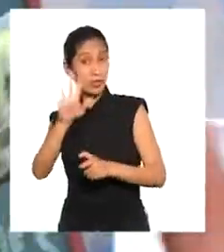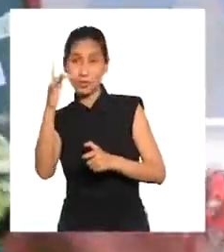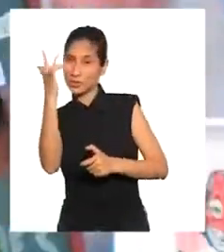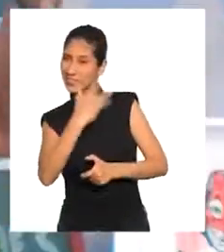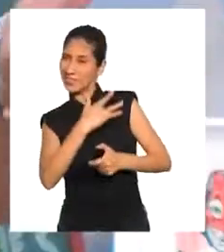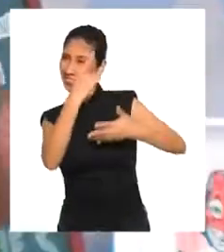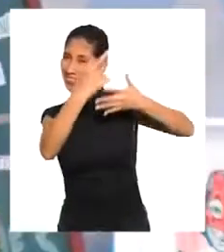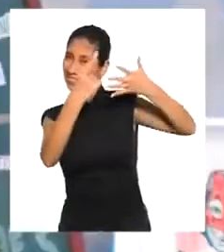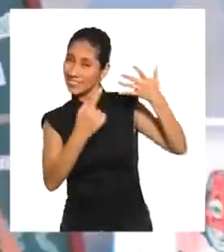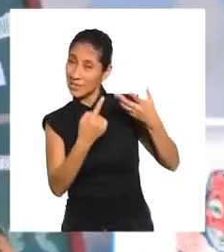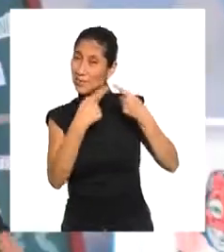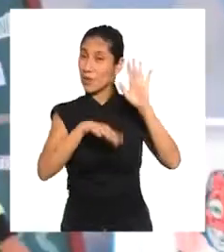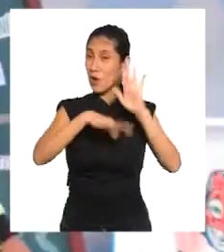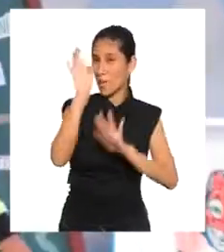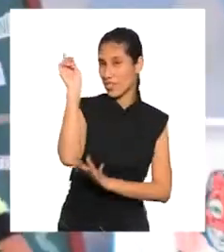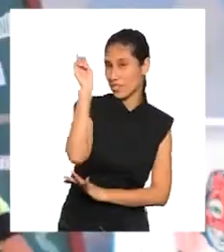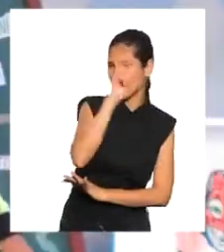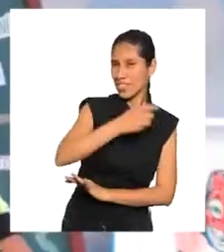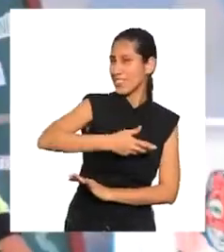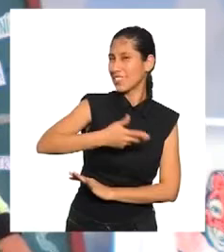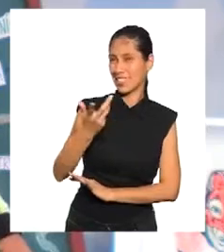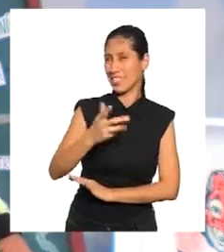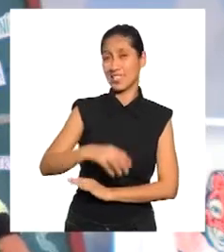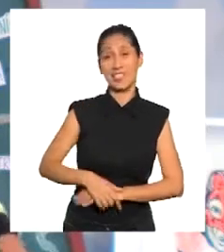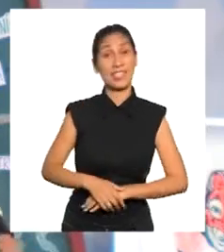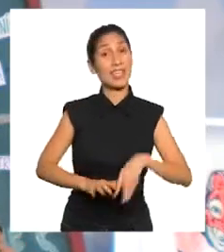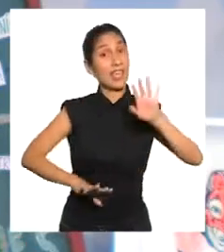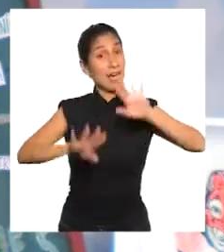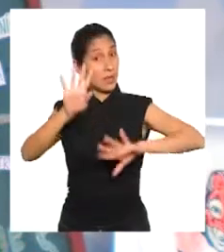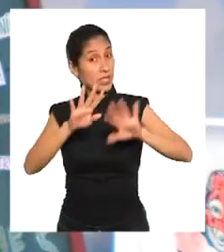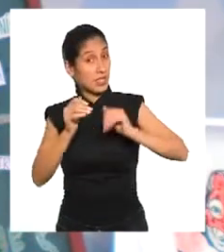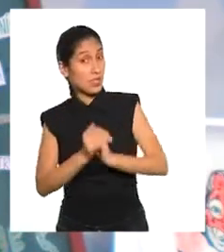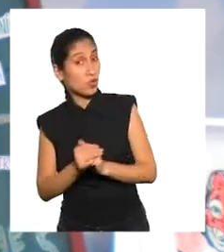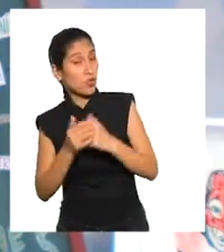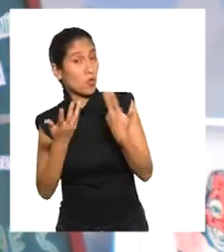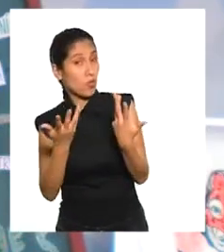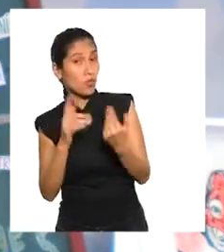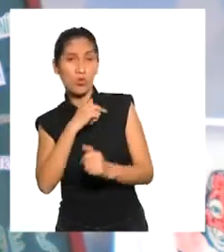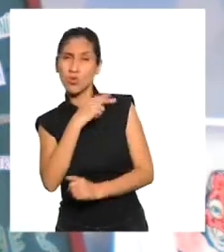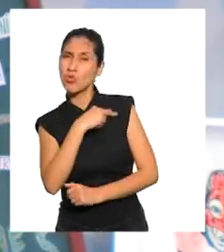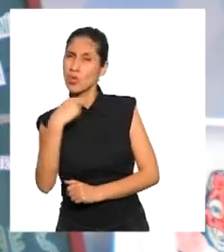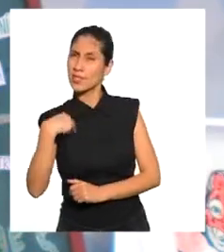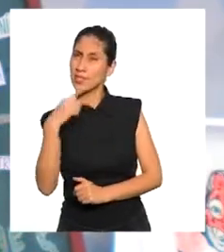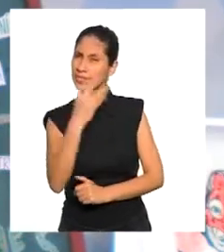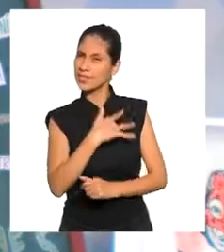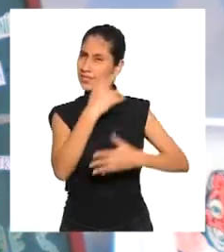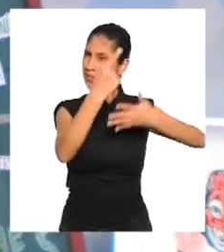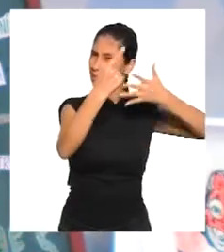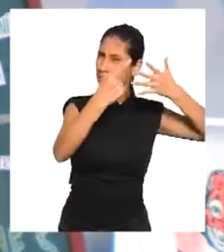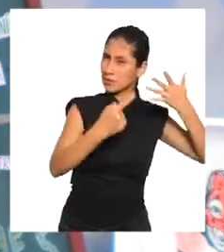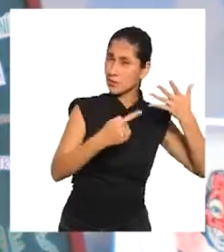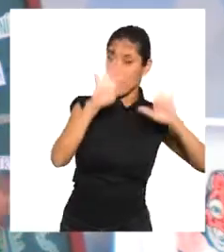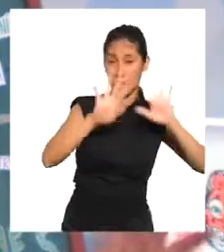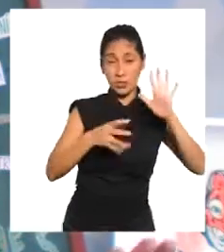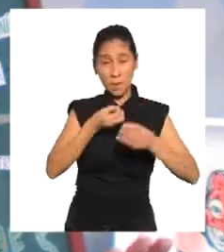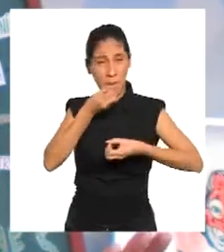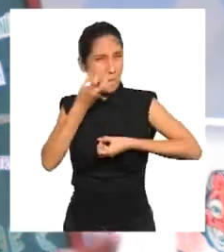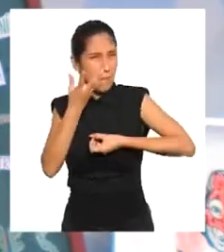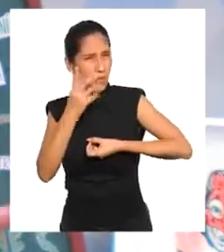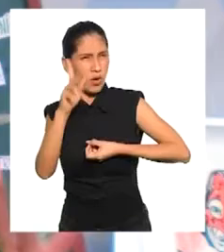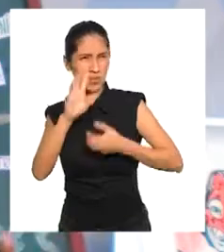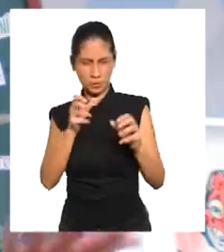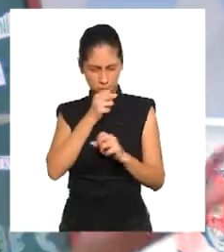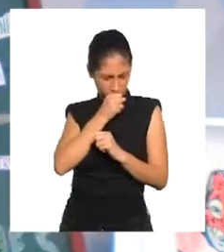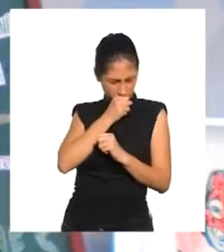La parte difícil de todo esto es que en ciertas ocasiones, en lugar de regular nuestras emociones, las reprimimos. Y esto puede